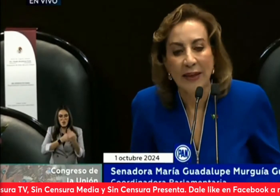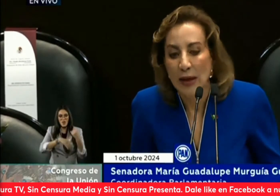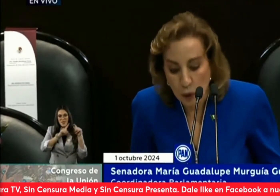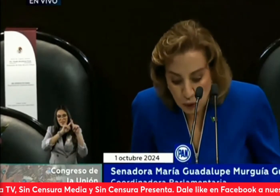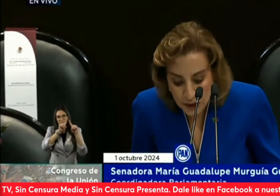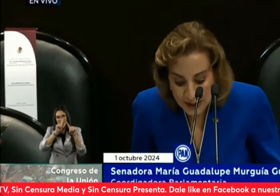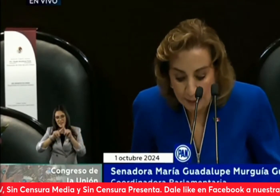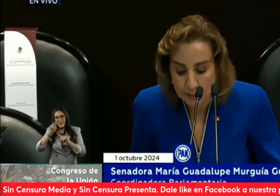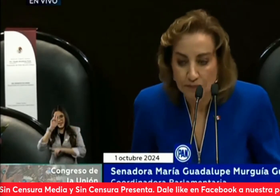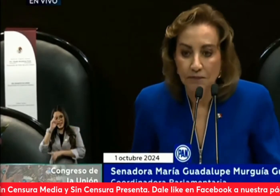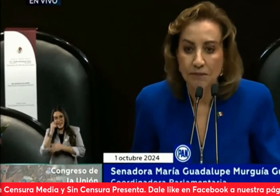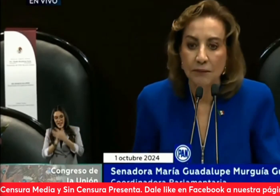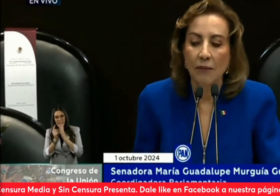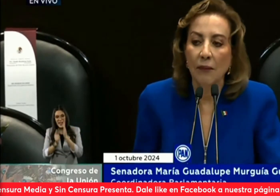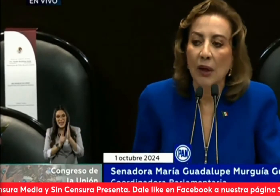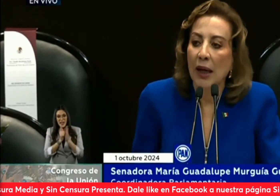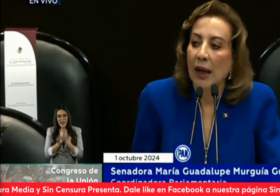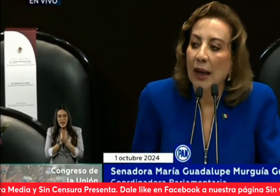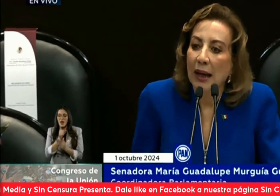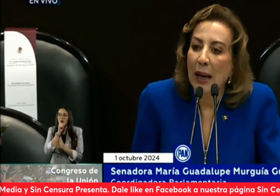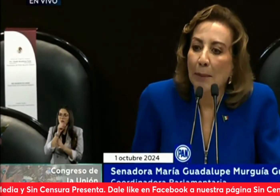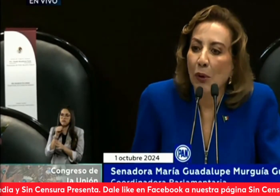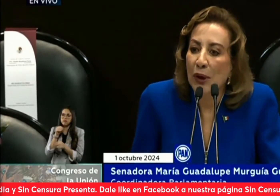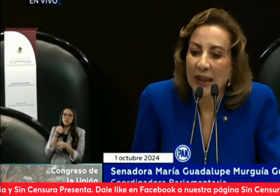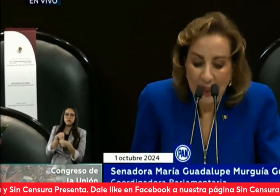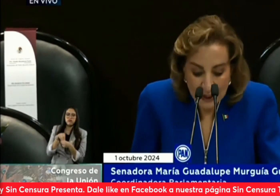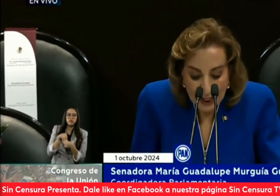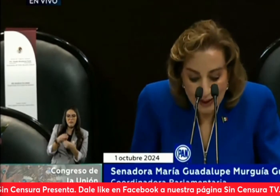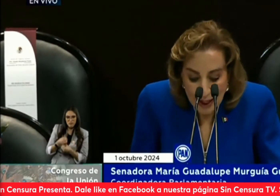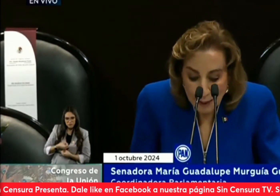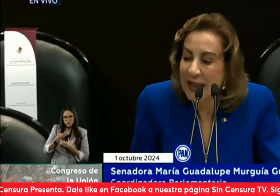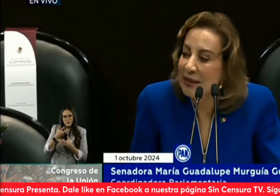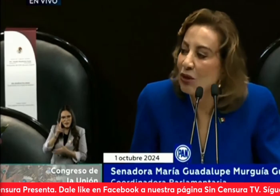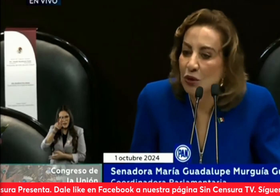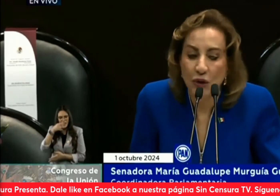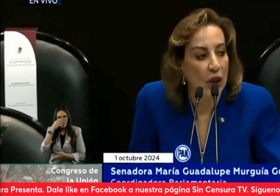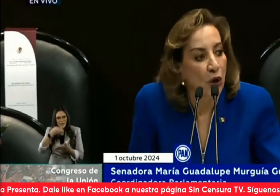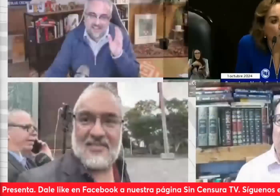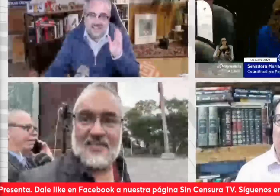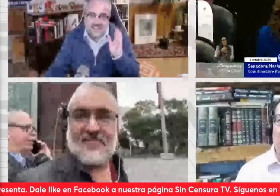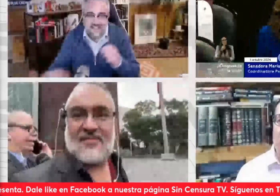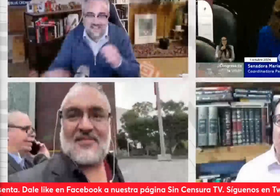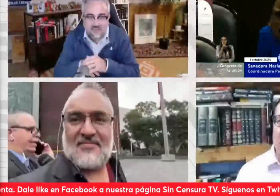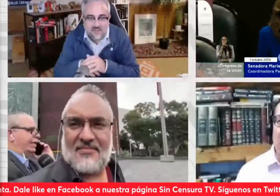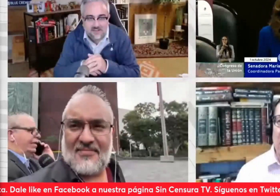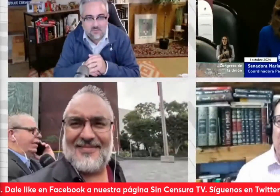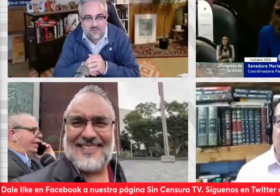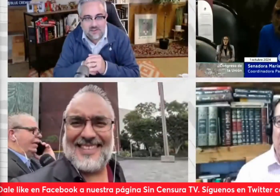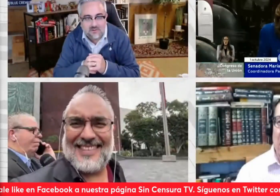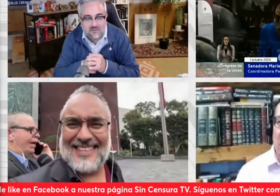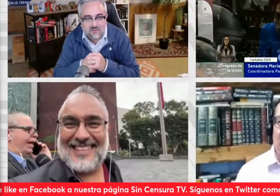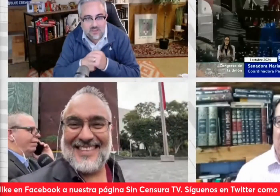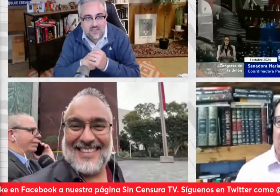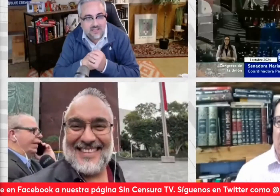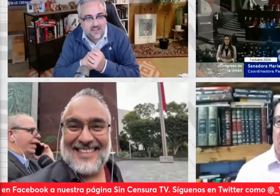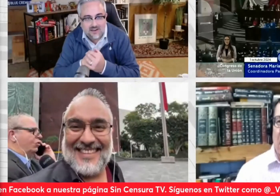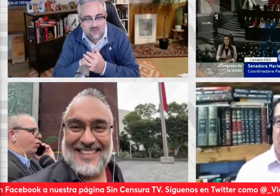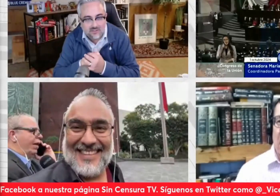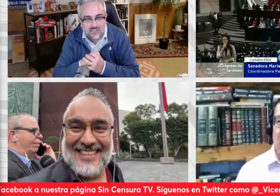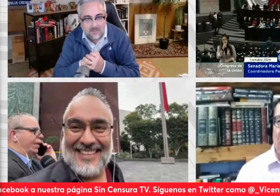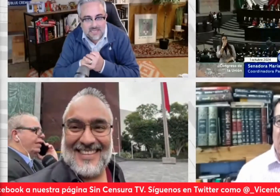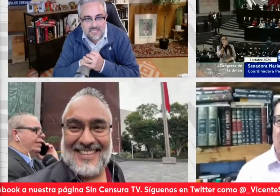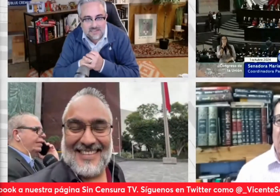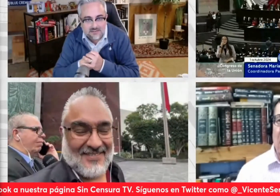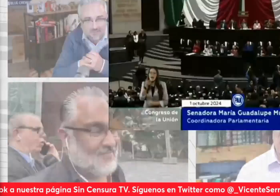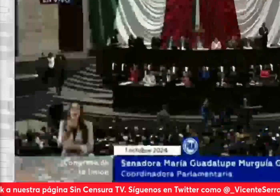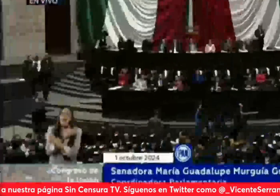Guadalupe Murguía ¿No, Gutiérrez. no es la señora del pito de pato o de Paco o algo así? Esa y la que también pues ahí Para- justifica ¿Y tiene los